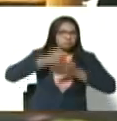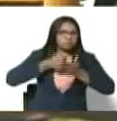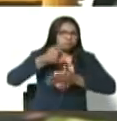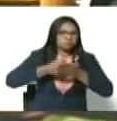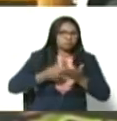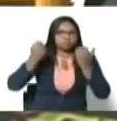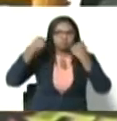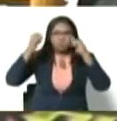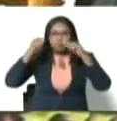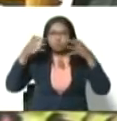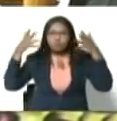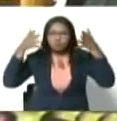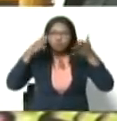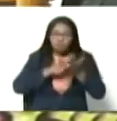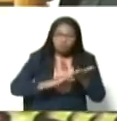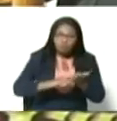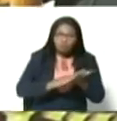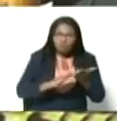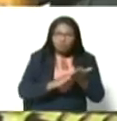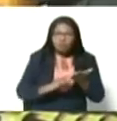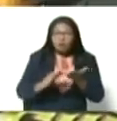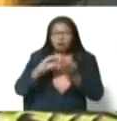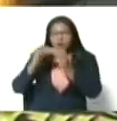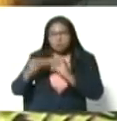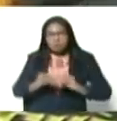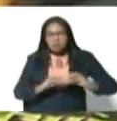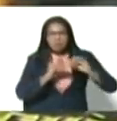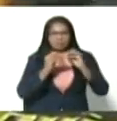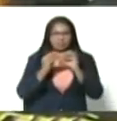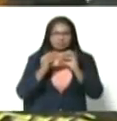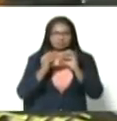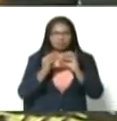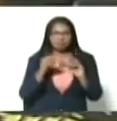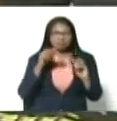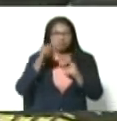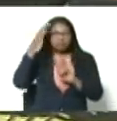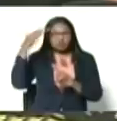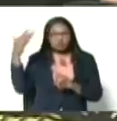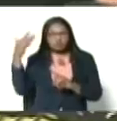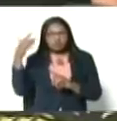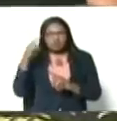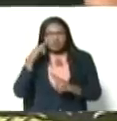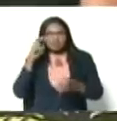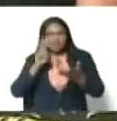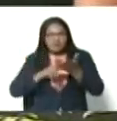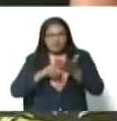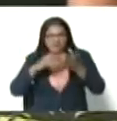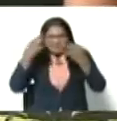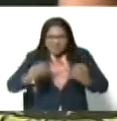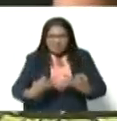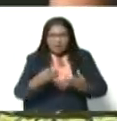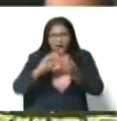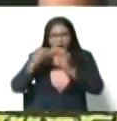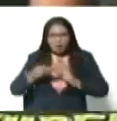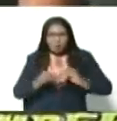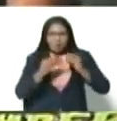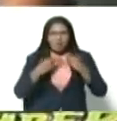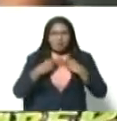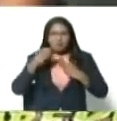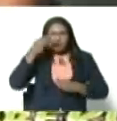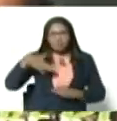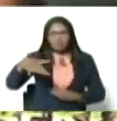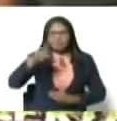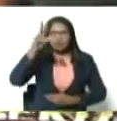a día seguimos buscando soluciones para mejorar, para hacer de sueños, de utopías, realidades concretas que mejoren la vida de nuestro pueblo,